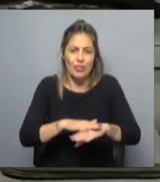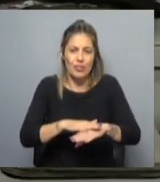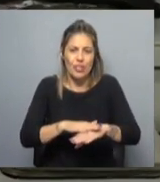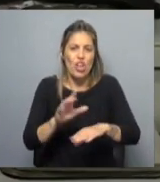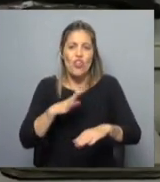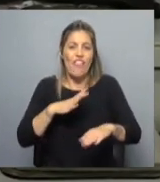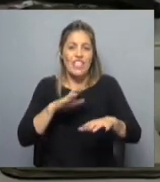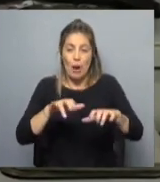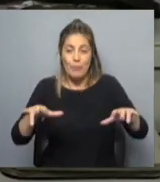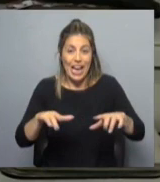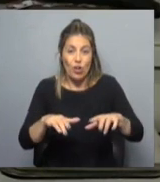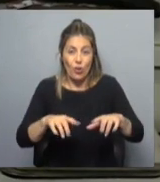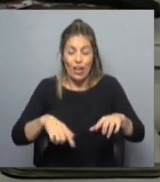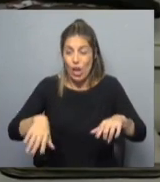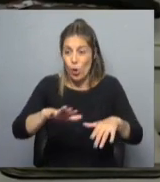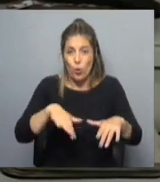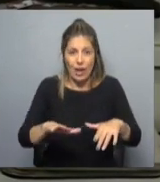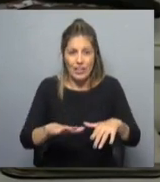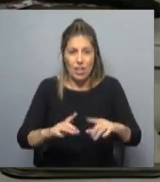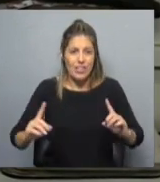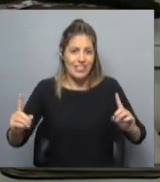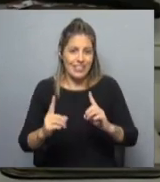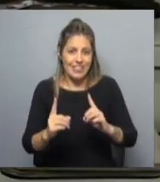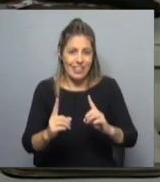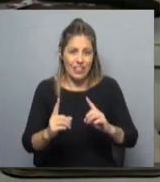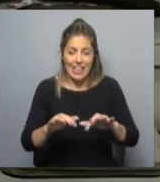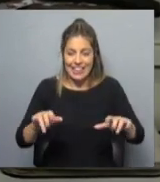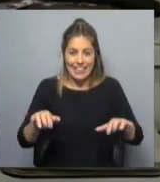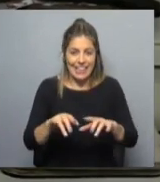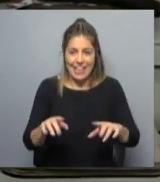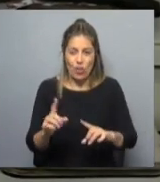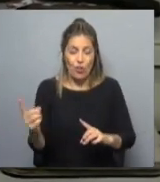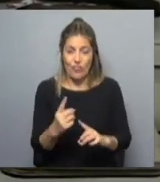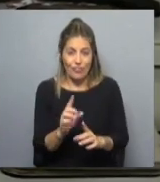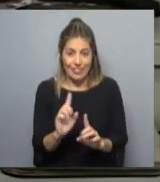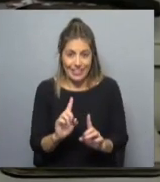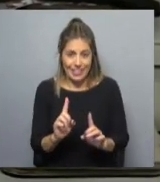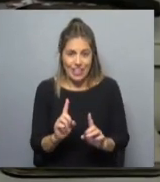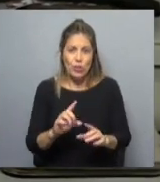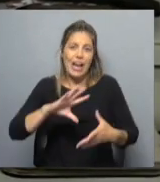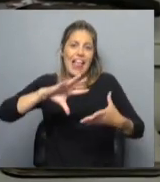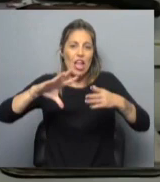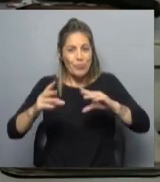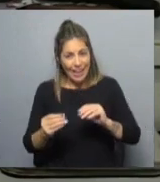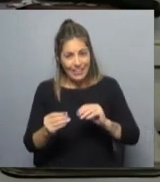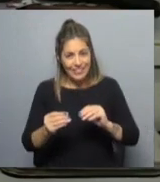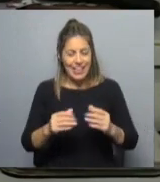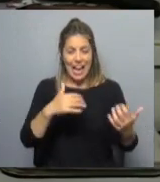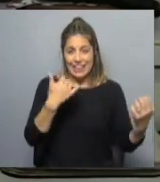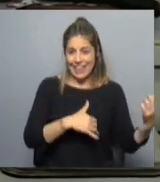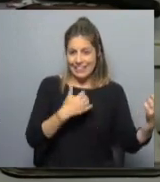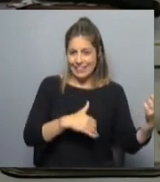No había pianos en los lugares. No había sintetizadores, no existían los teclados. Entonces nos tuvimos que adaptar a tocar la guitarra para poder